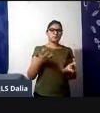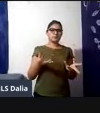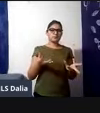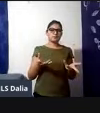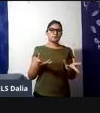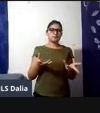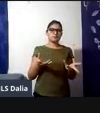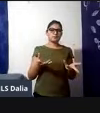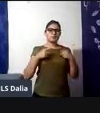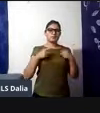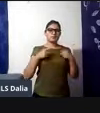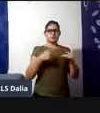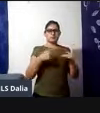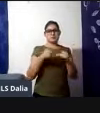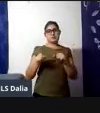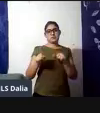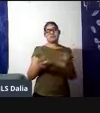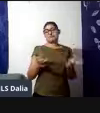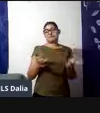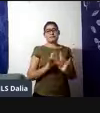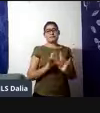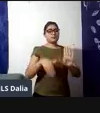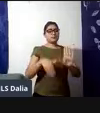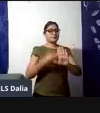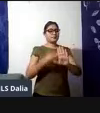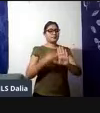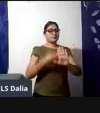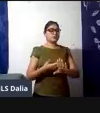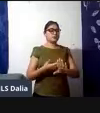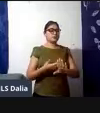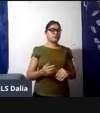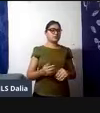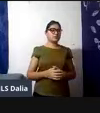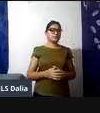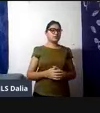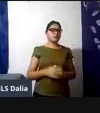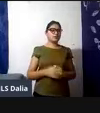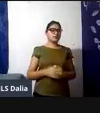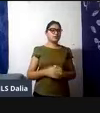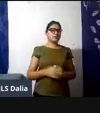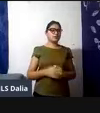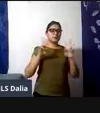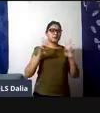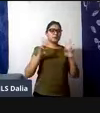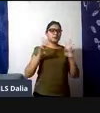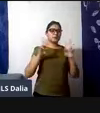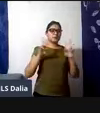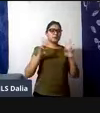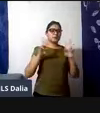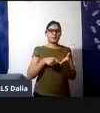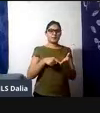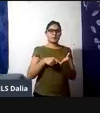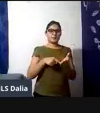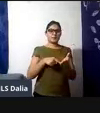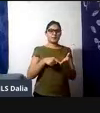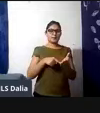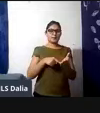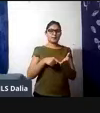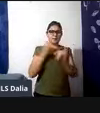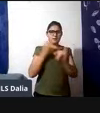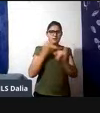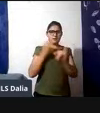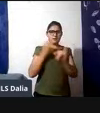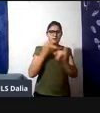de cyberbullying sigue saliendo. Entonces, yo una de las recomendaciones que les pongo es